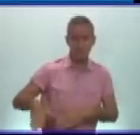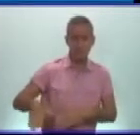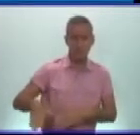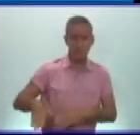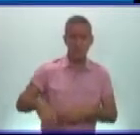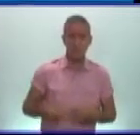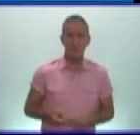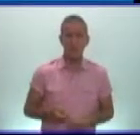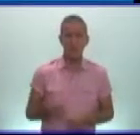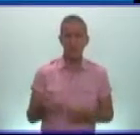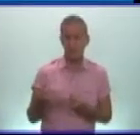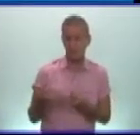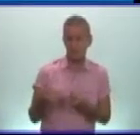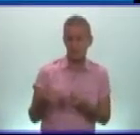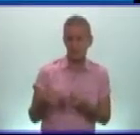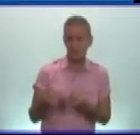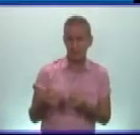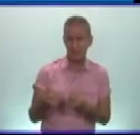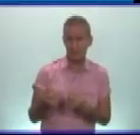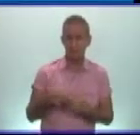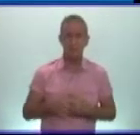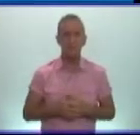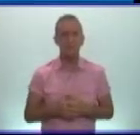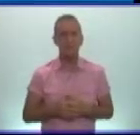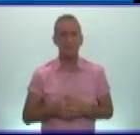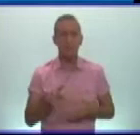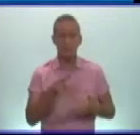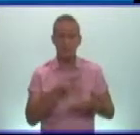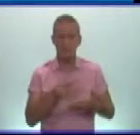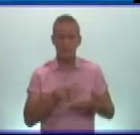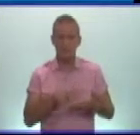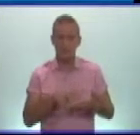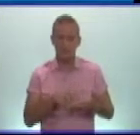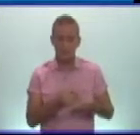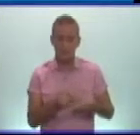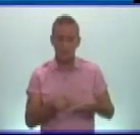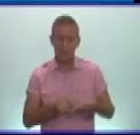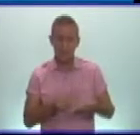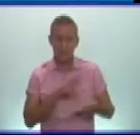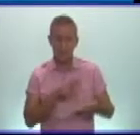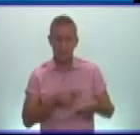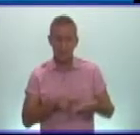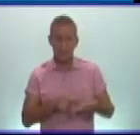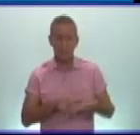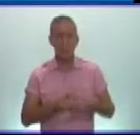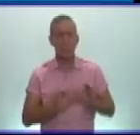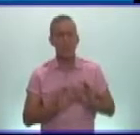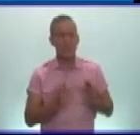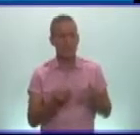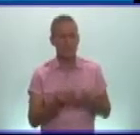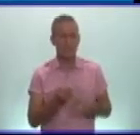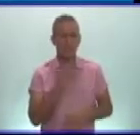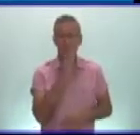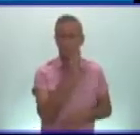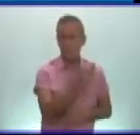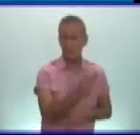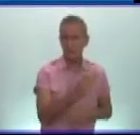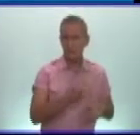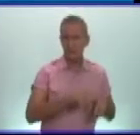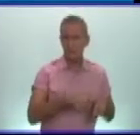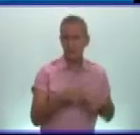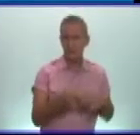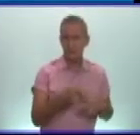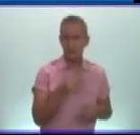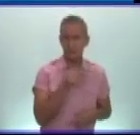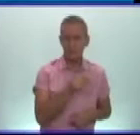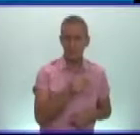de la Junta. La carta leída es familiar. Por supuesto, esta proposición es falsa porque estoy segura